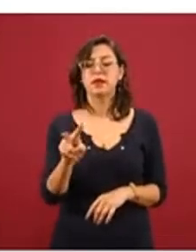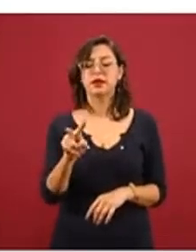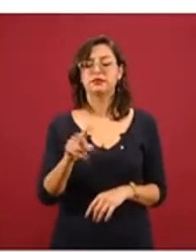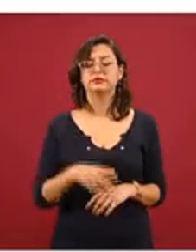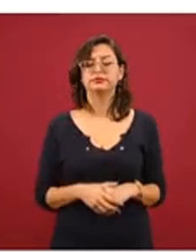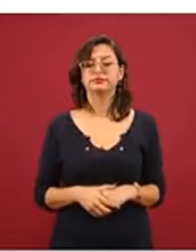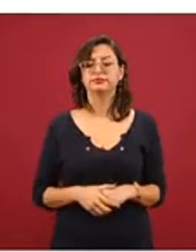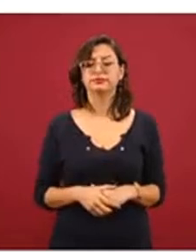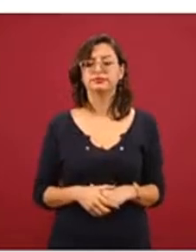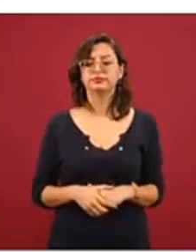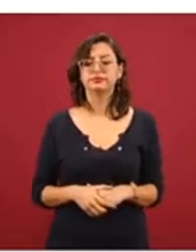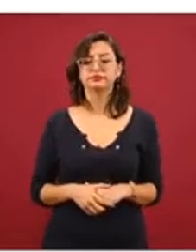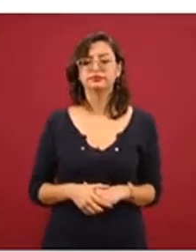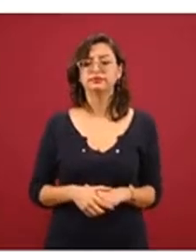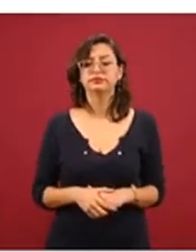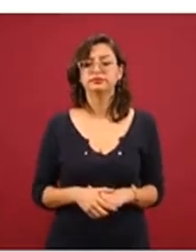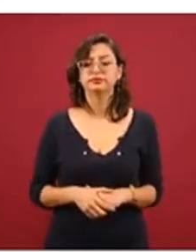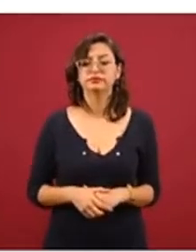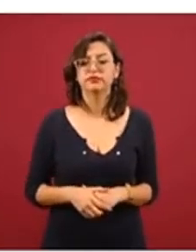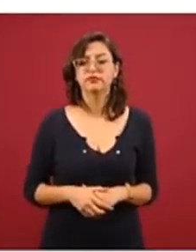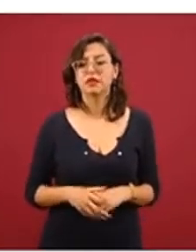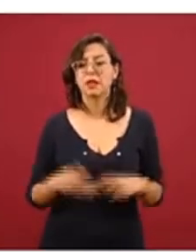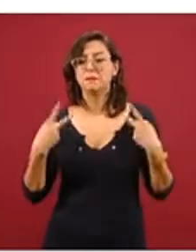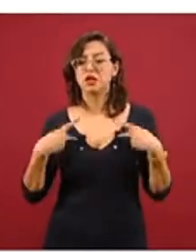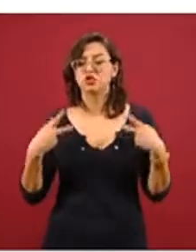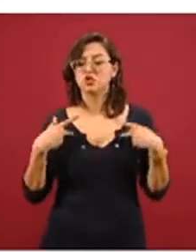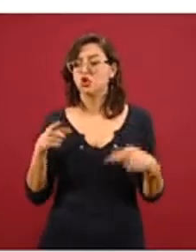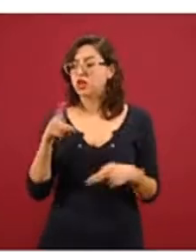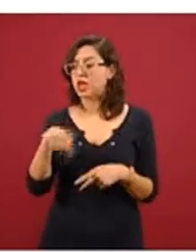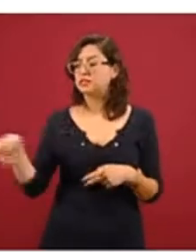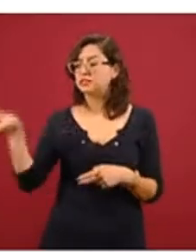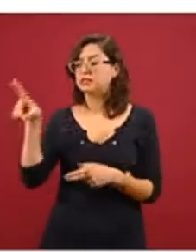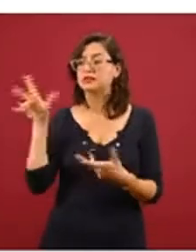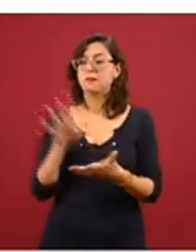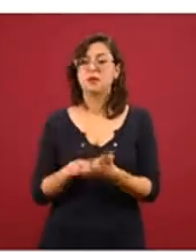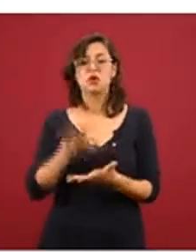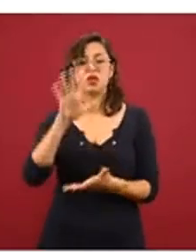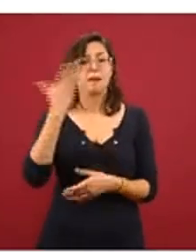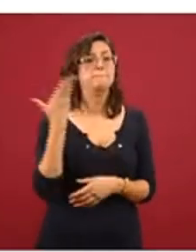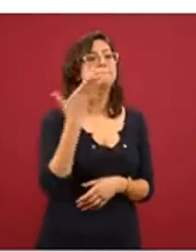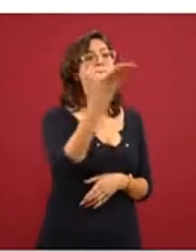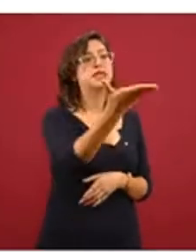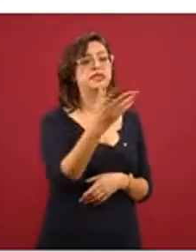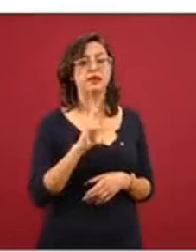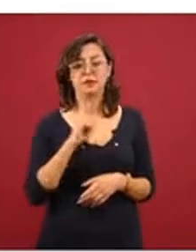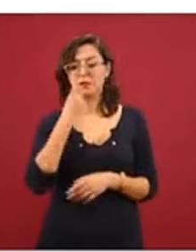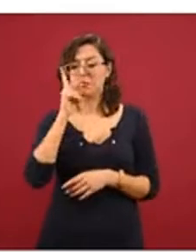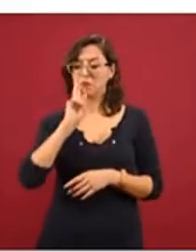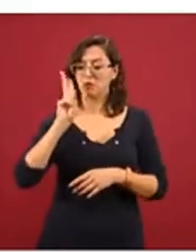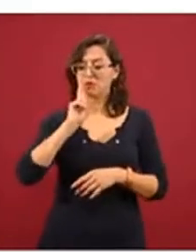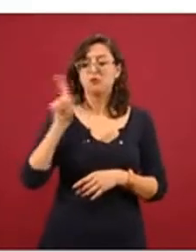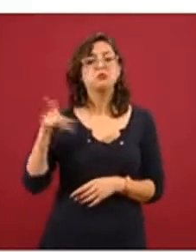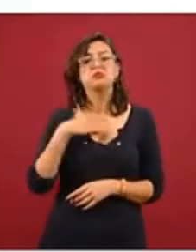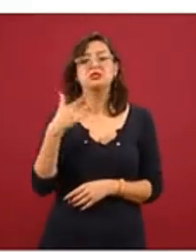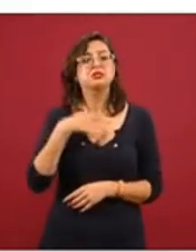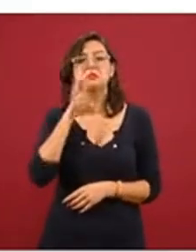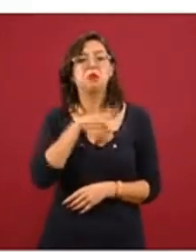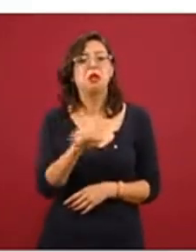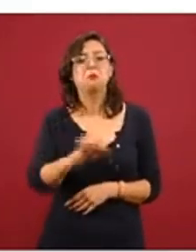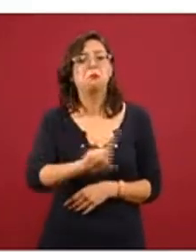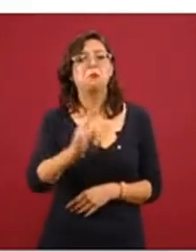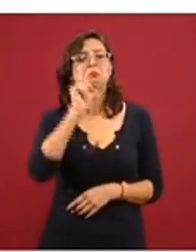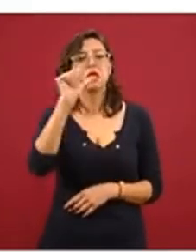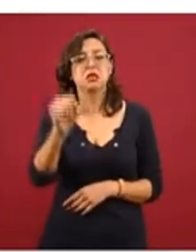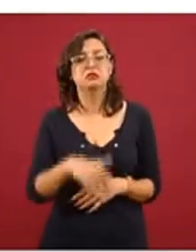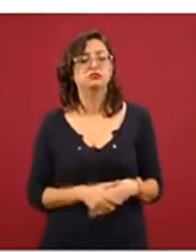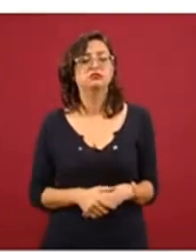mayoría de las personas que demandaron esta prueba, de los datos que conocemos, eran personas asintomáticas, es